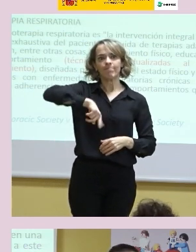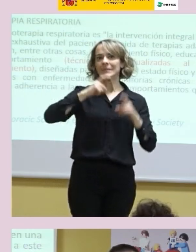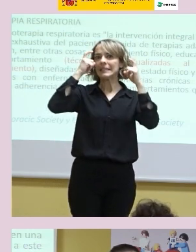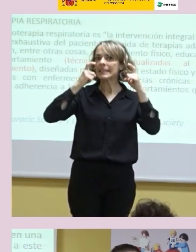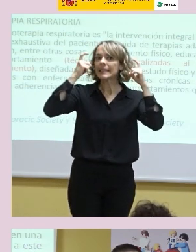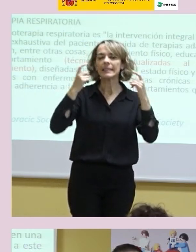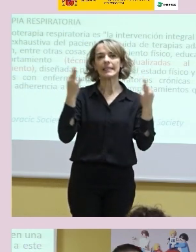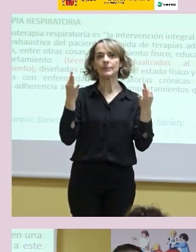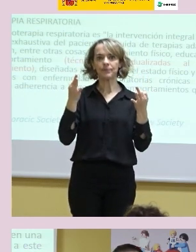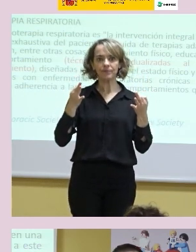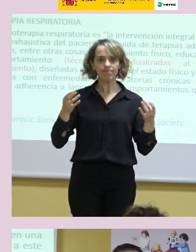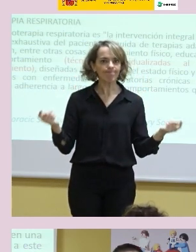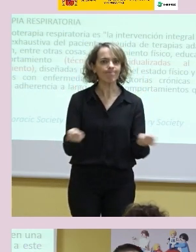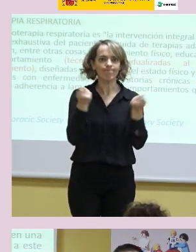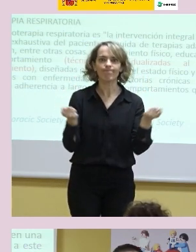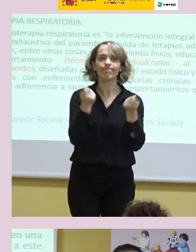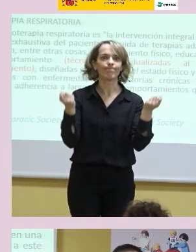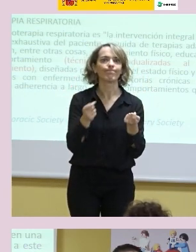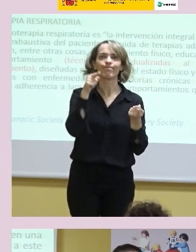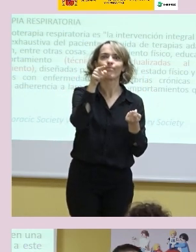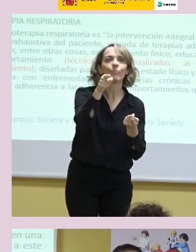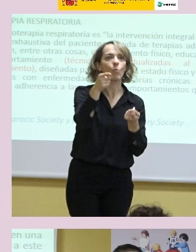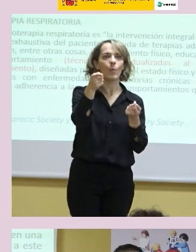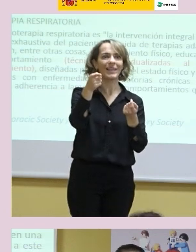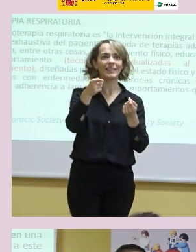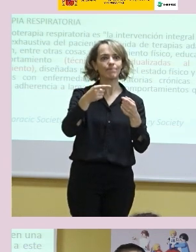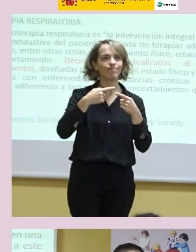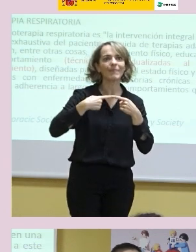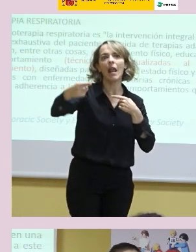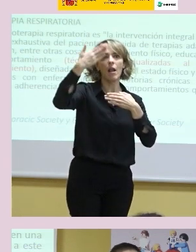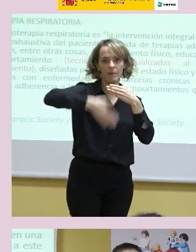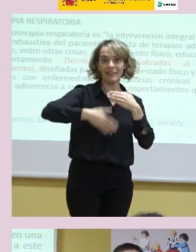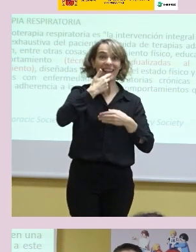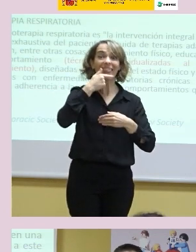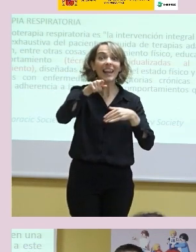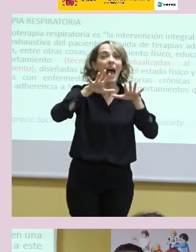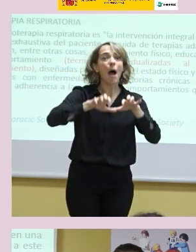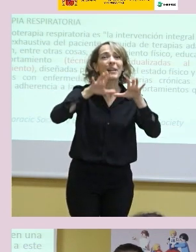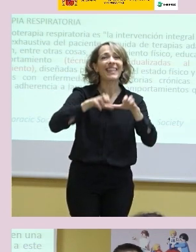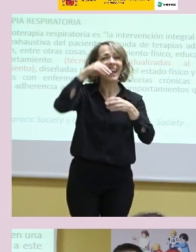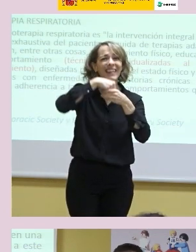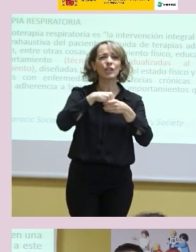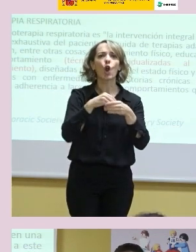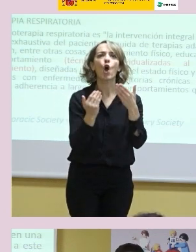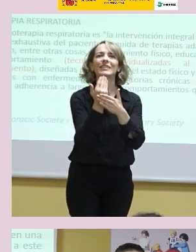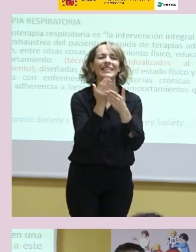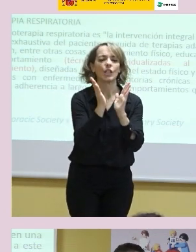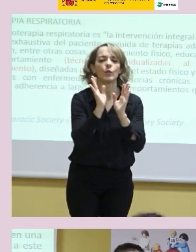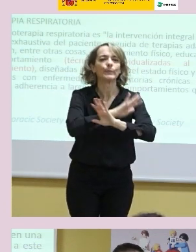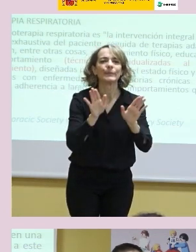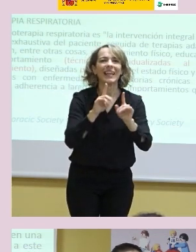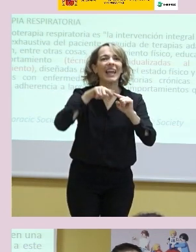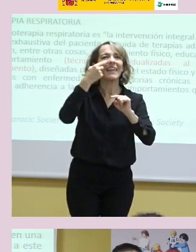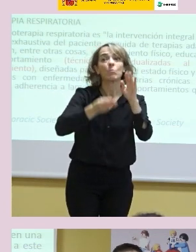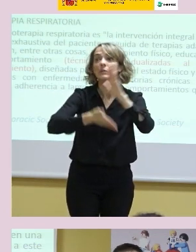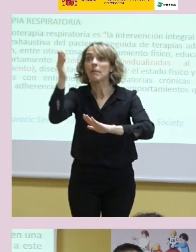supuesto, promover la adherencia a largo plazo, es decir, no se puede quedar el aprendizaje en la sesión y que el paciente salga por la puerta y no se acuerde de nada,